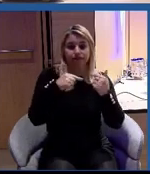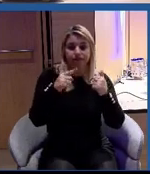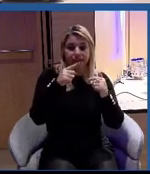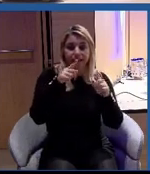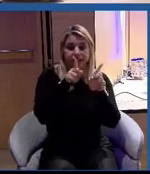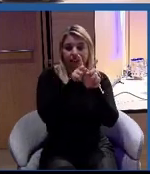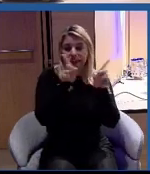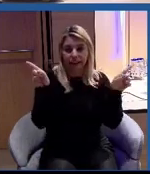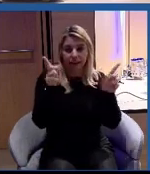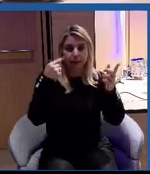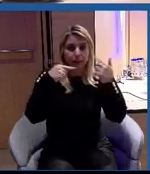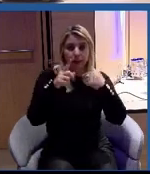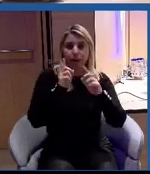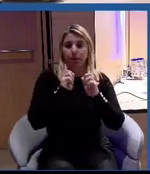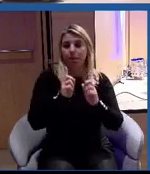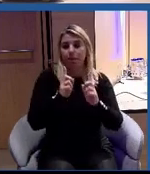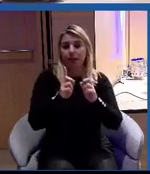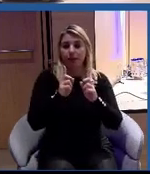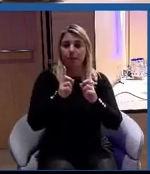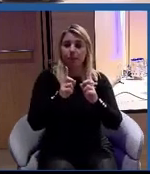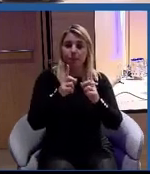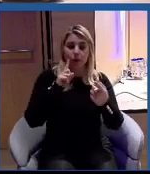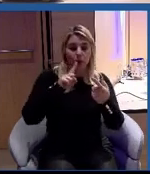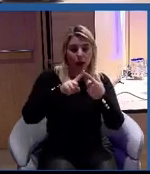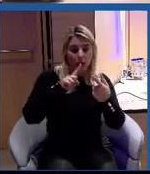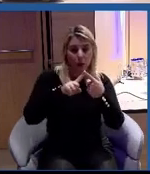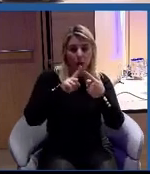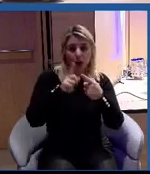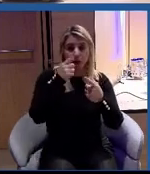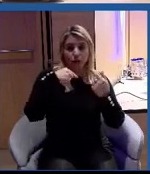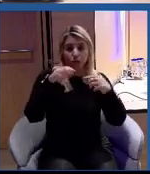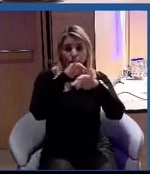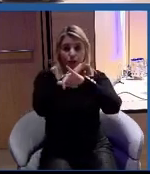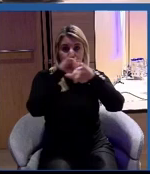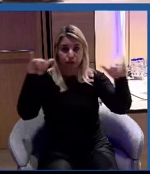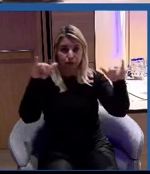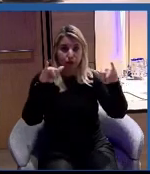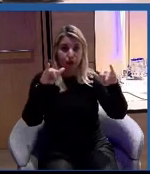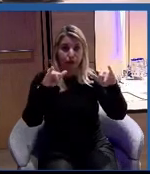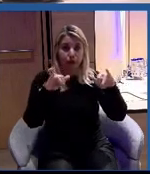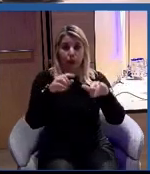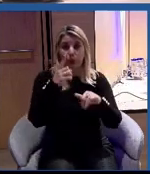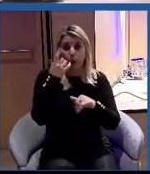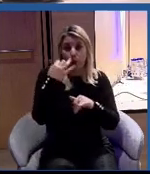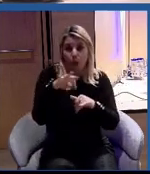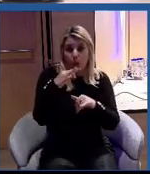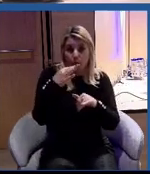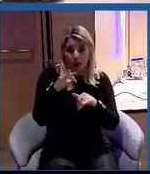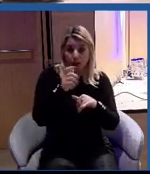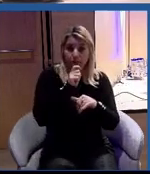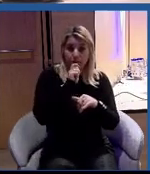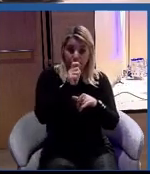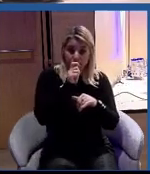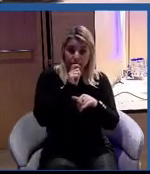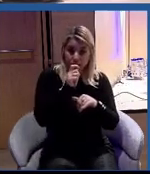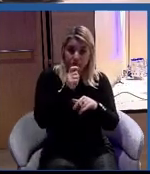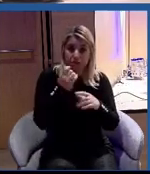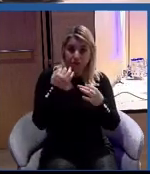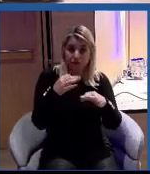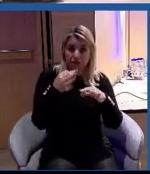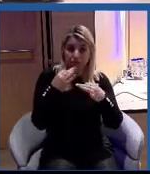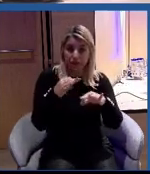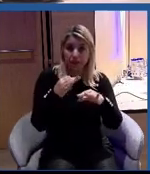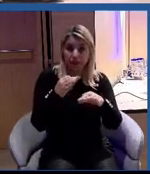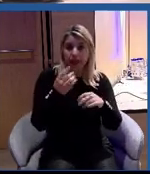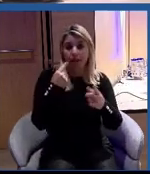que encuentran la misma relevancia en lo que publicamos y experimentan no solamente un periodismo de gacetilla que a veces es lo